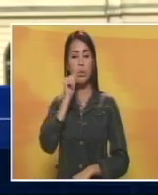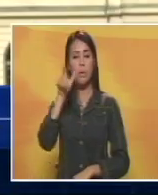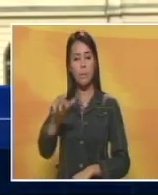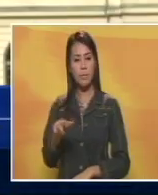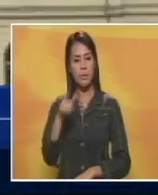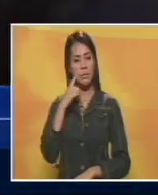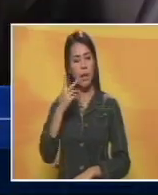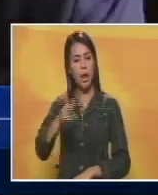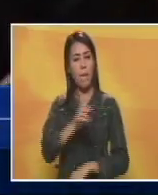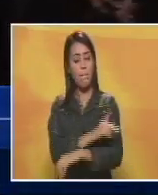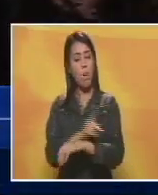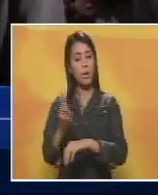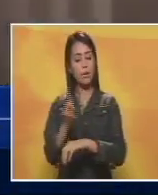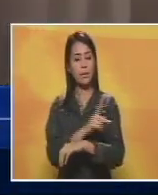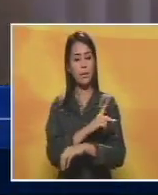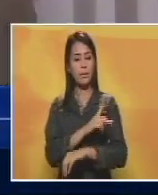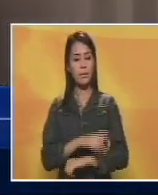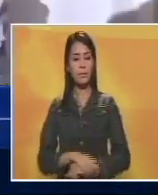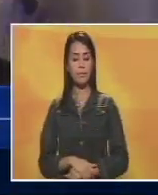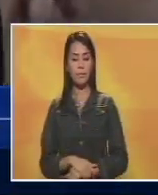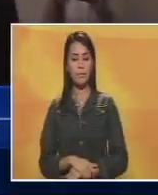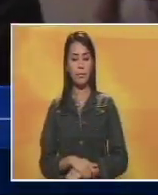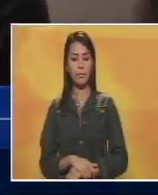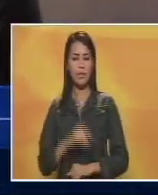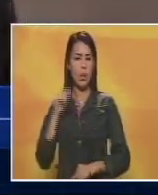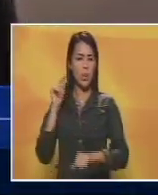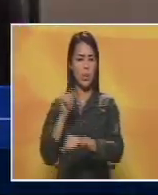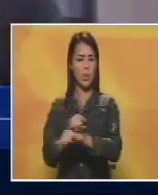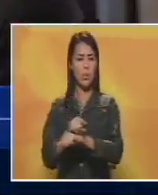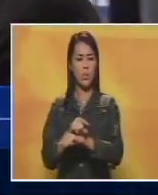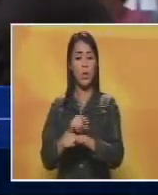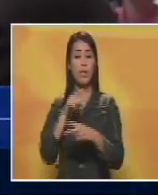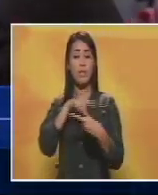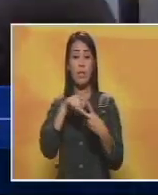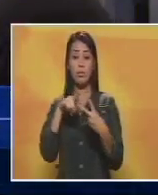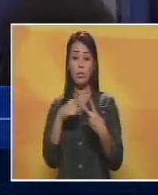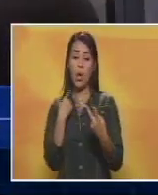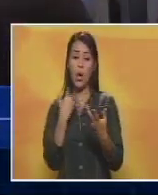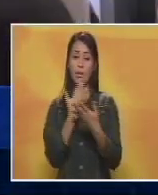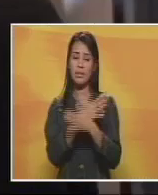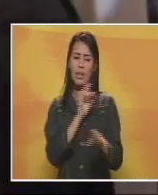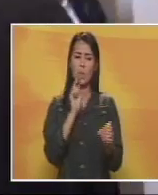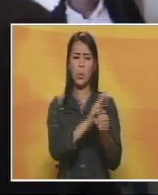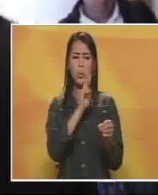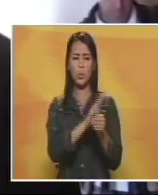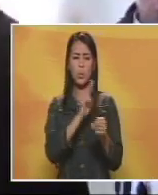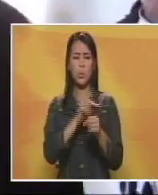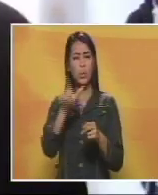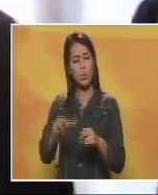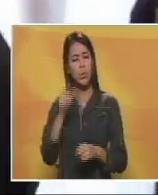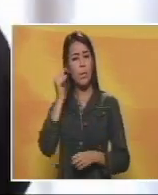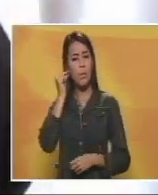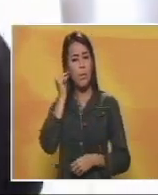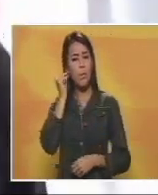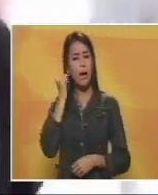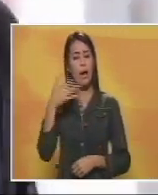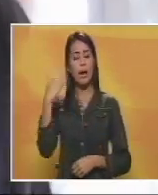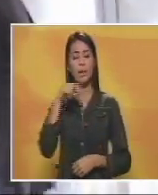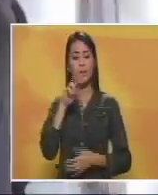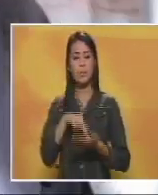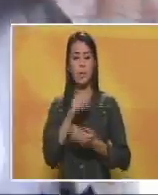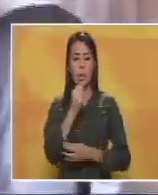y poetisa Catherine Frotesson, está acusado de 2 episodios de abuso sexual contra una mujer en